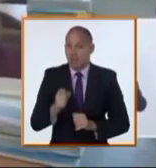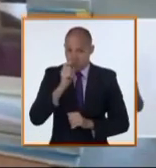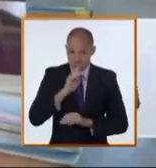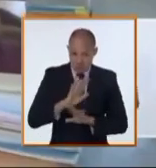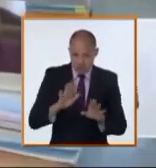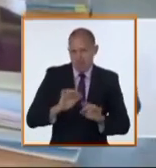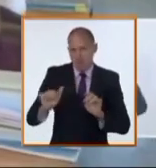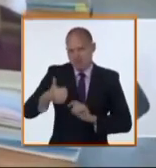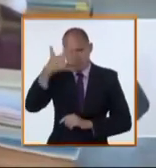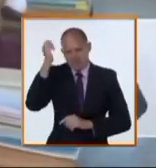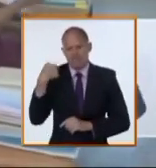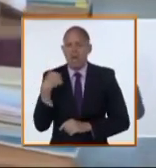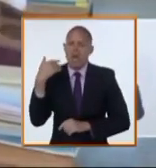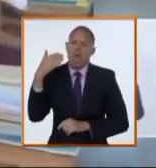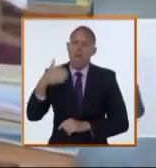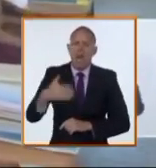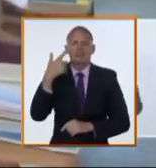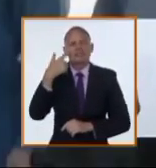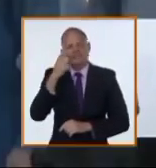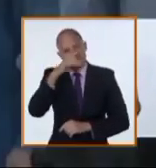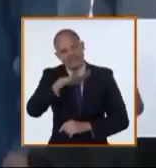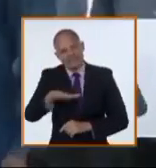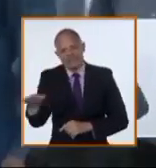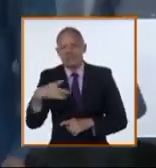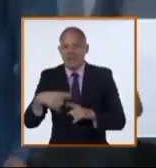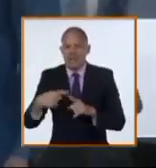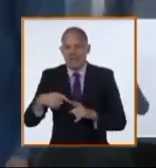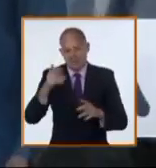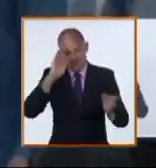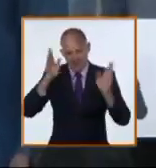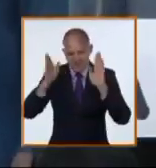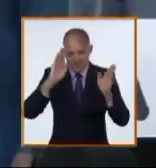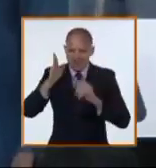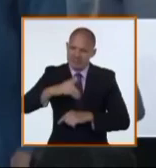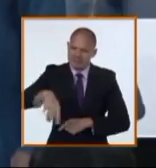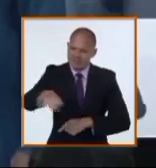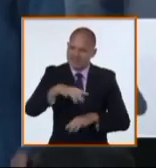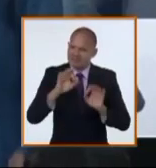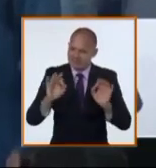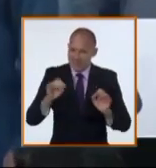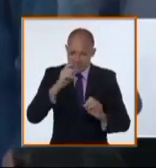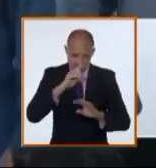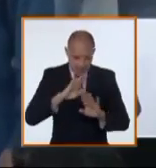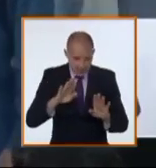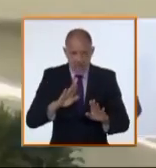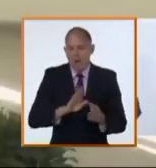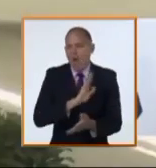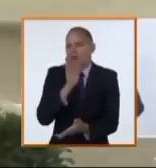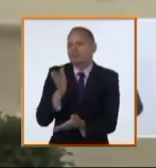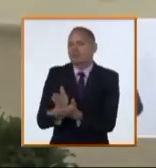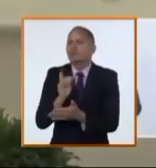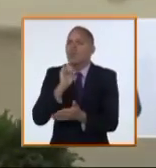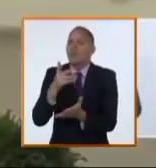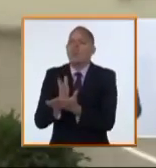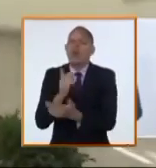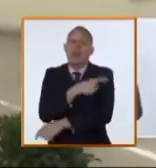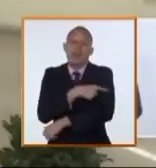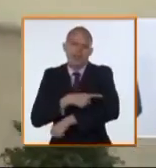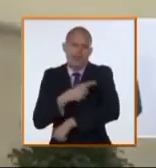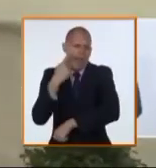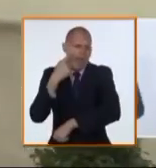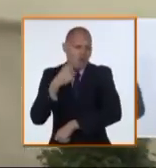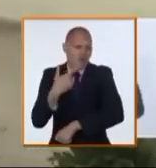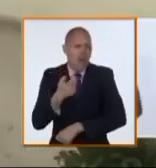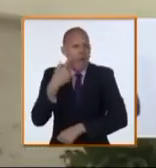los felicitó y compartió de asombros que posteriormente se extendieron en el recorrido por la escuela primaria comprobó la